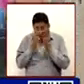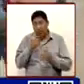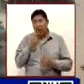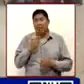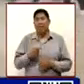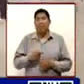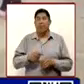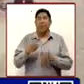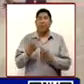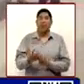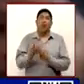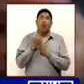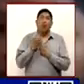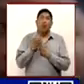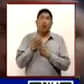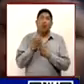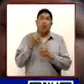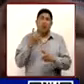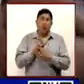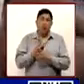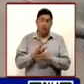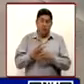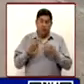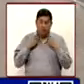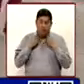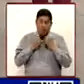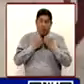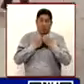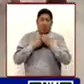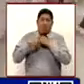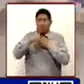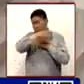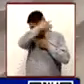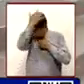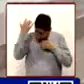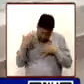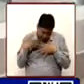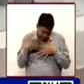Se tiene la obligación de poder venir con uniforme, pero con una ropa abrigada, ¿no?